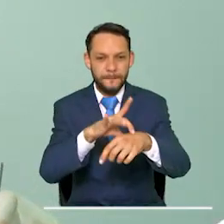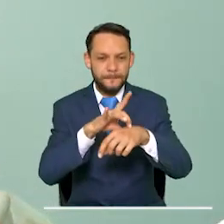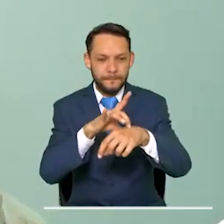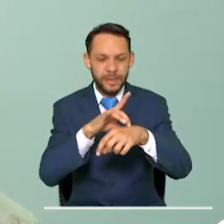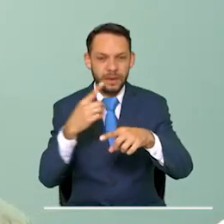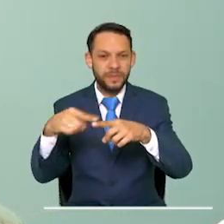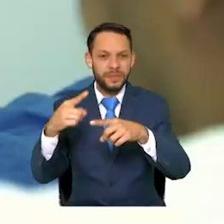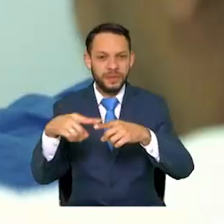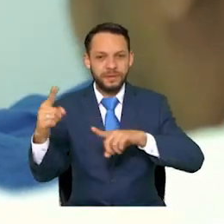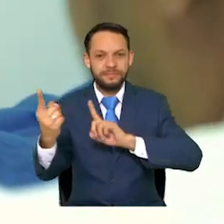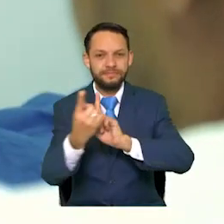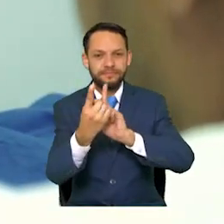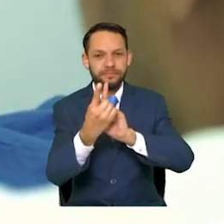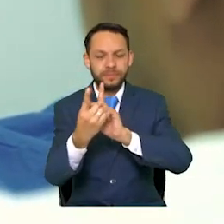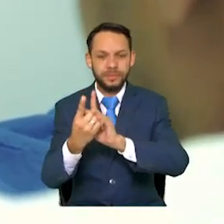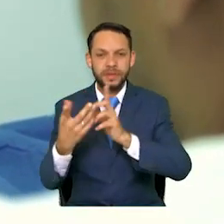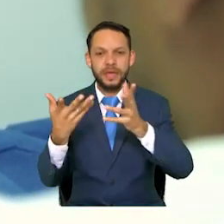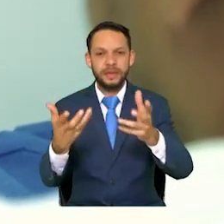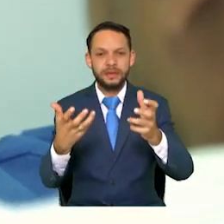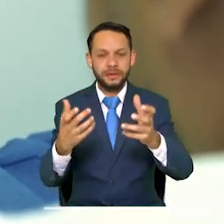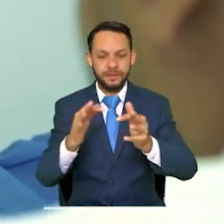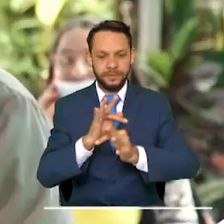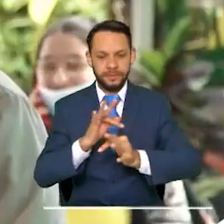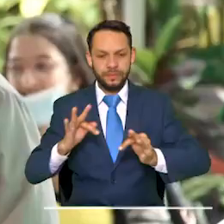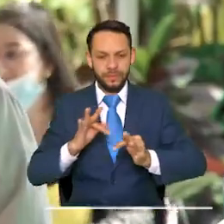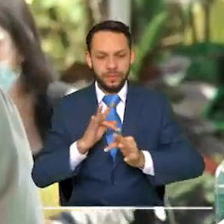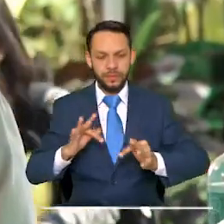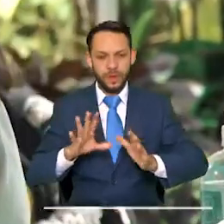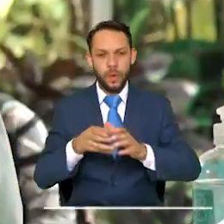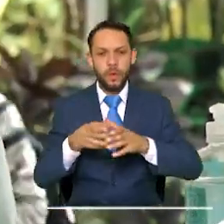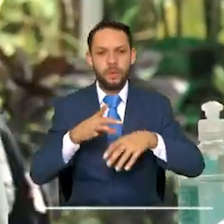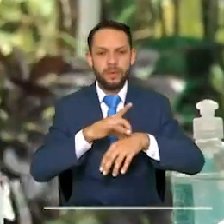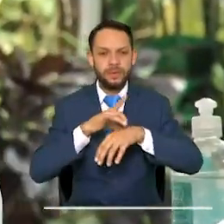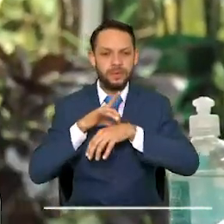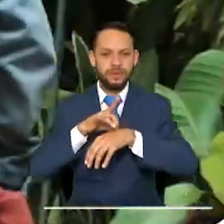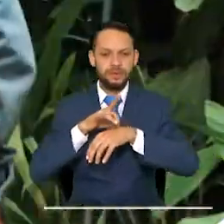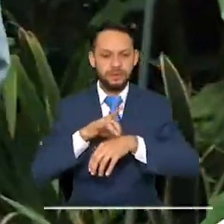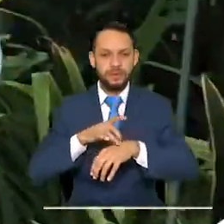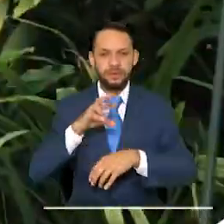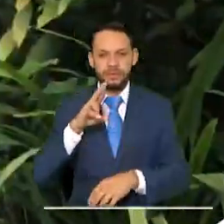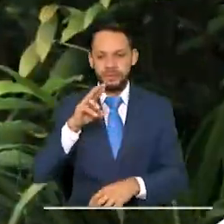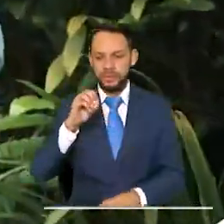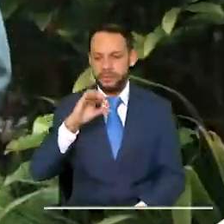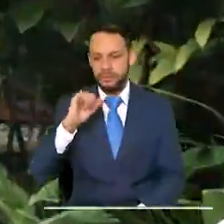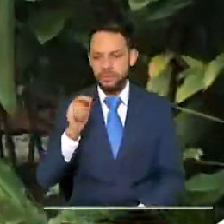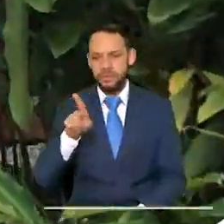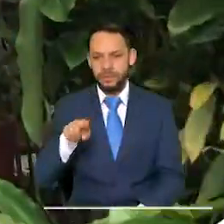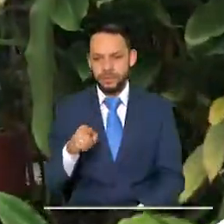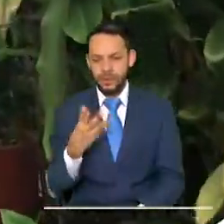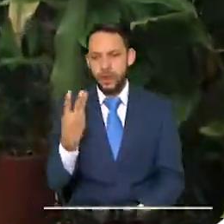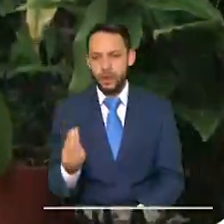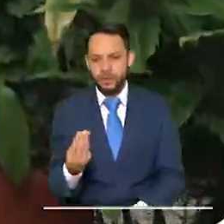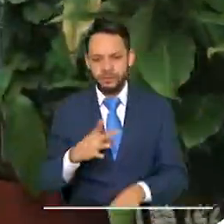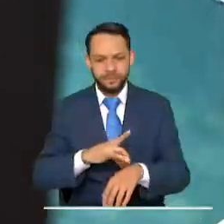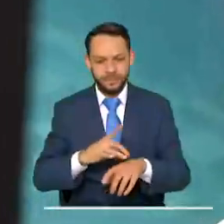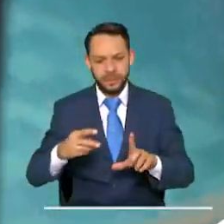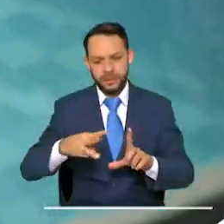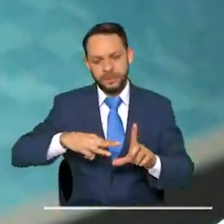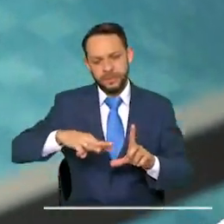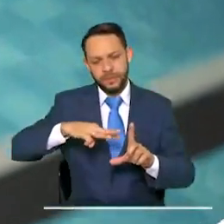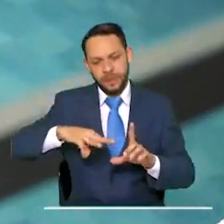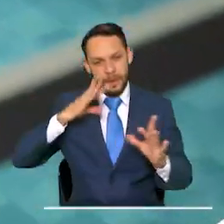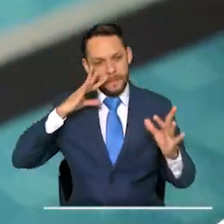médicas de diagnóstico y control del equipo del Dr. Rojas. El Parque de la Salud en Dos Quebradas te espera